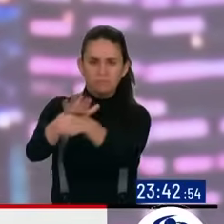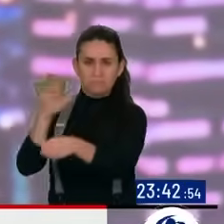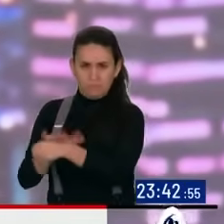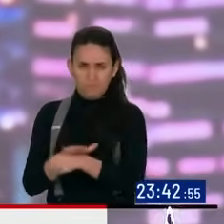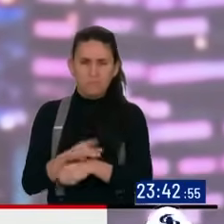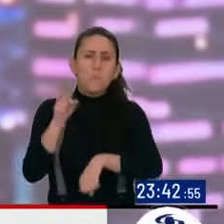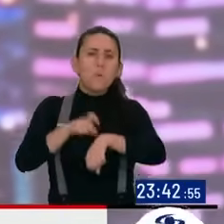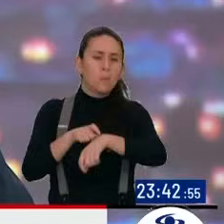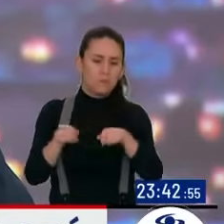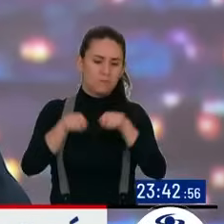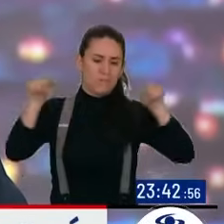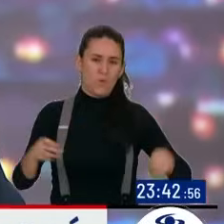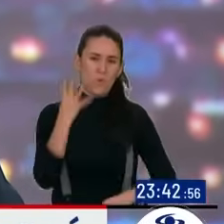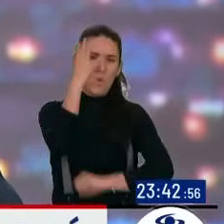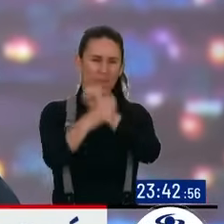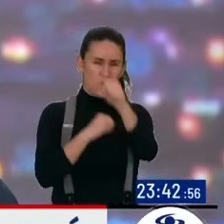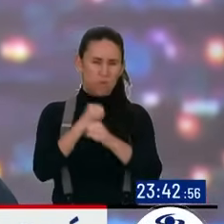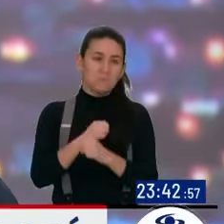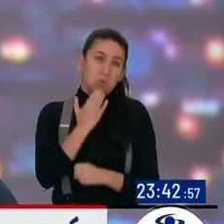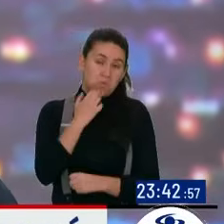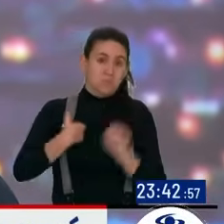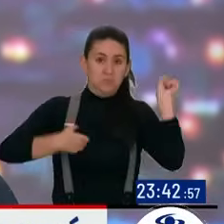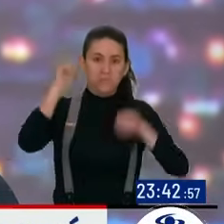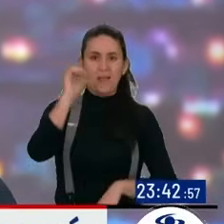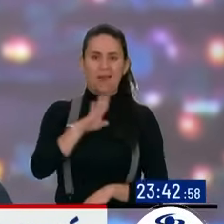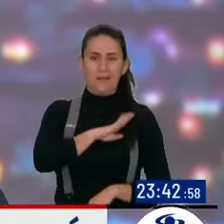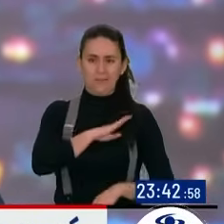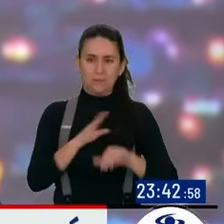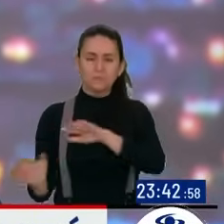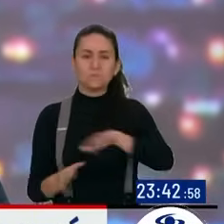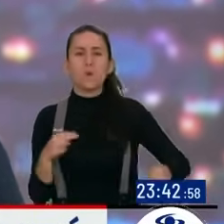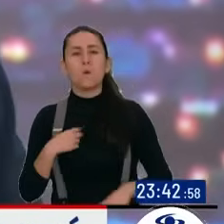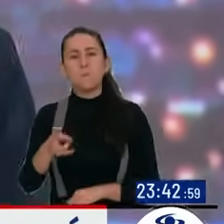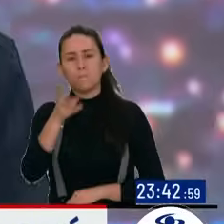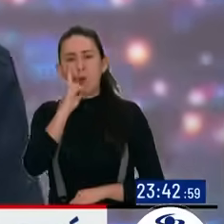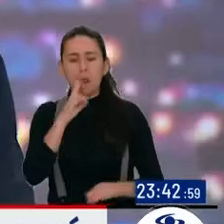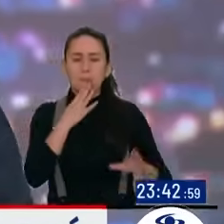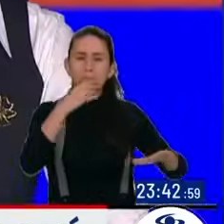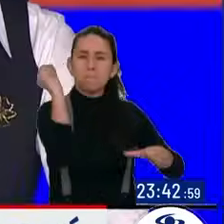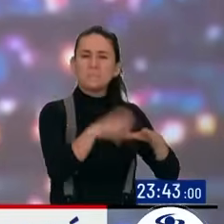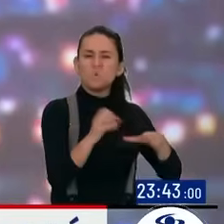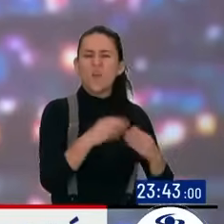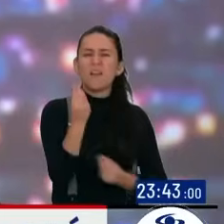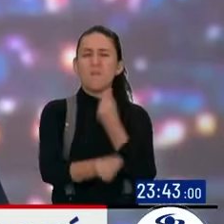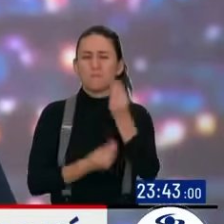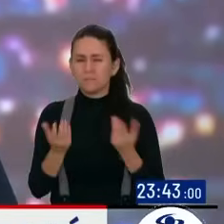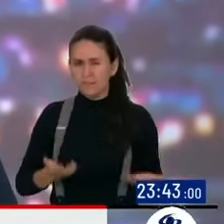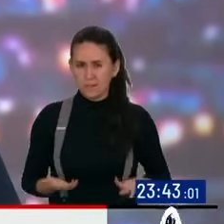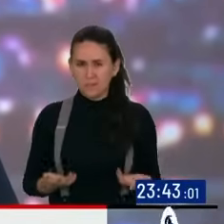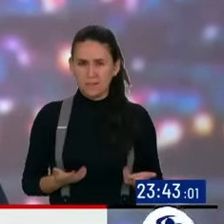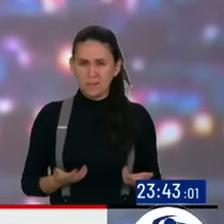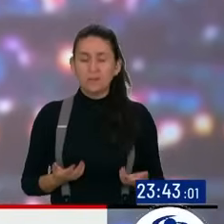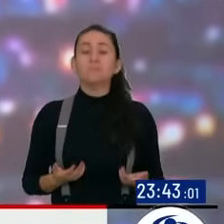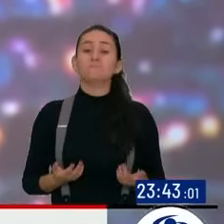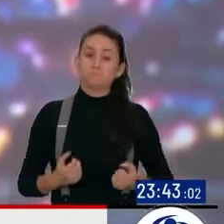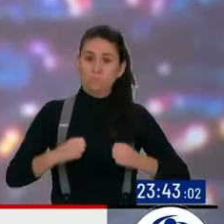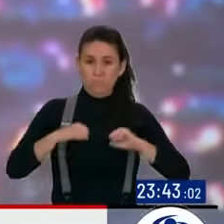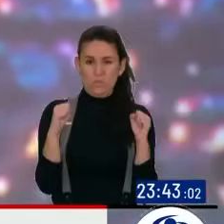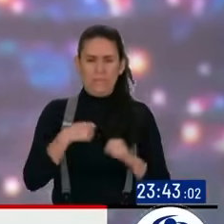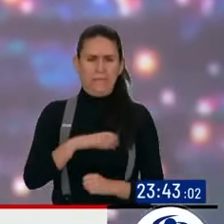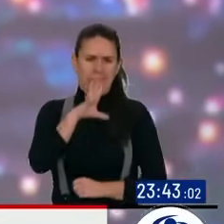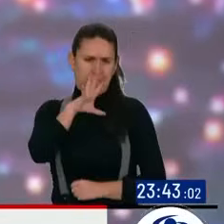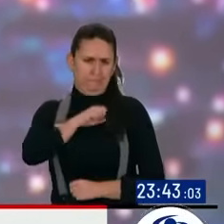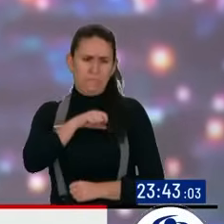en los cuatro años. Y Diego Molano sobre el grave problema de las basuras en la ciudad. Bogotá desafortunadamente hoy está llena